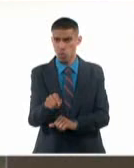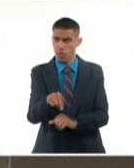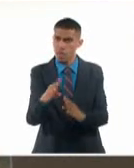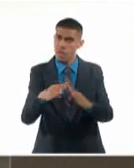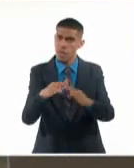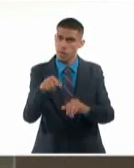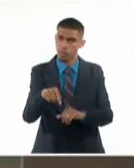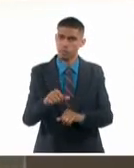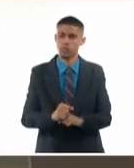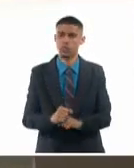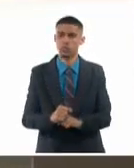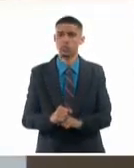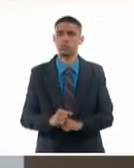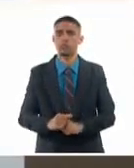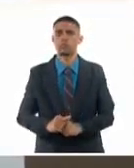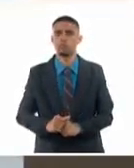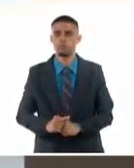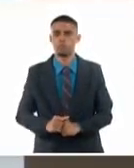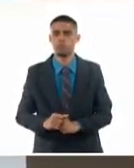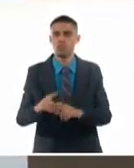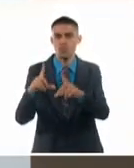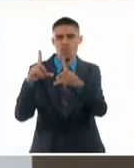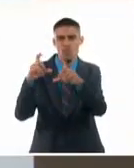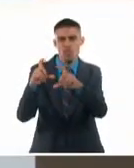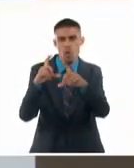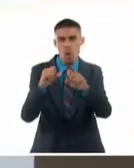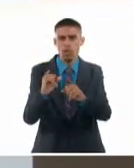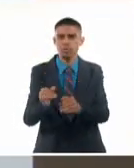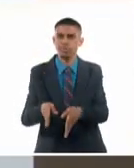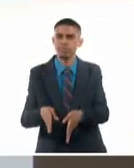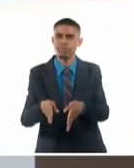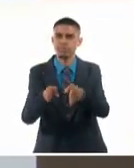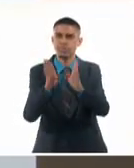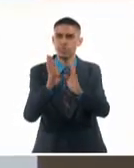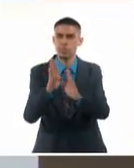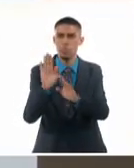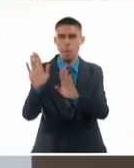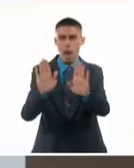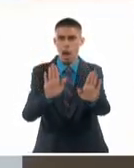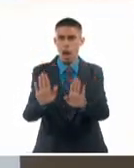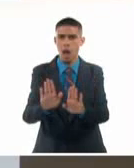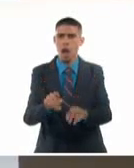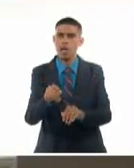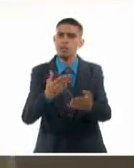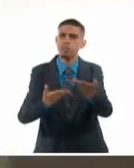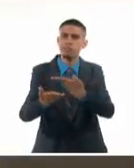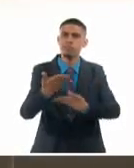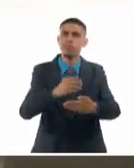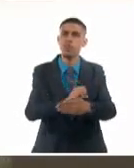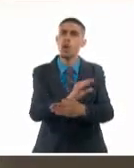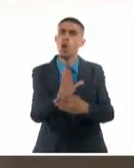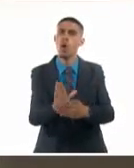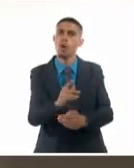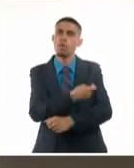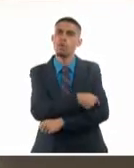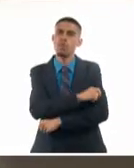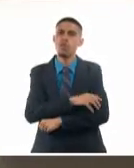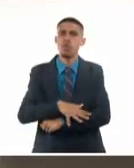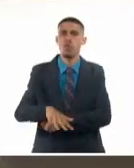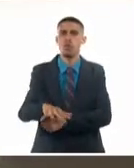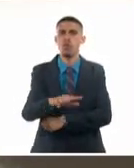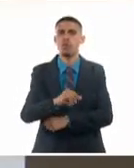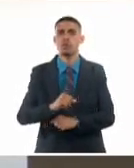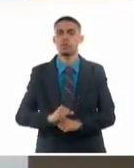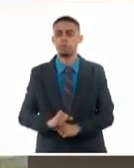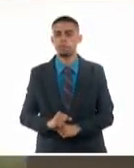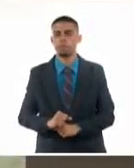en situación de calle. Fotos e instalaciones se complementaron para dialogar obra y público, protagonista y